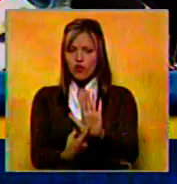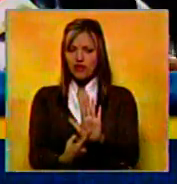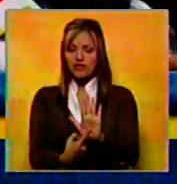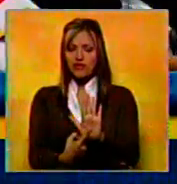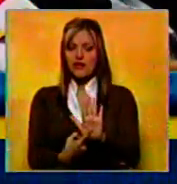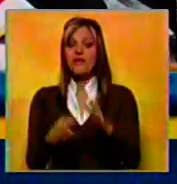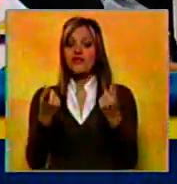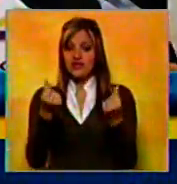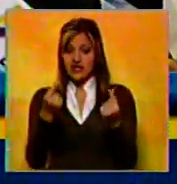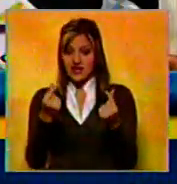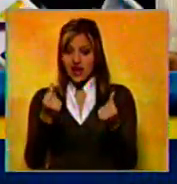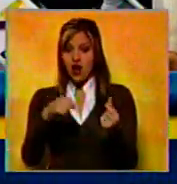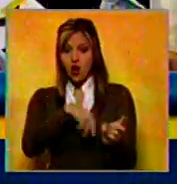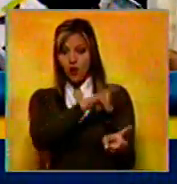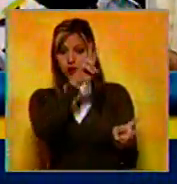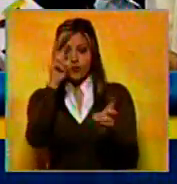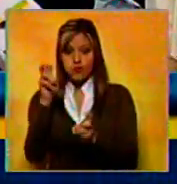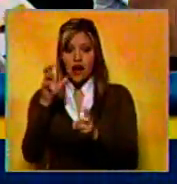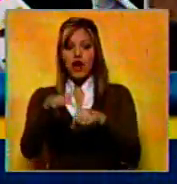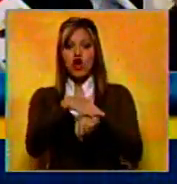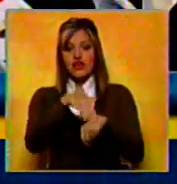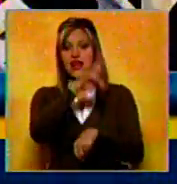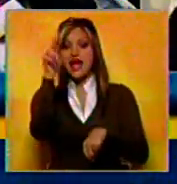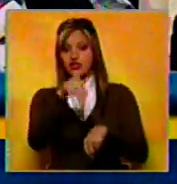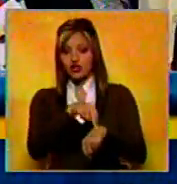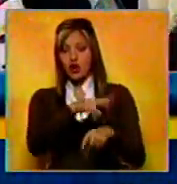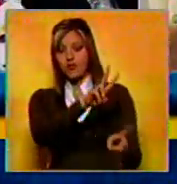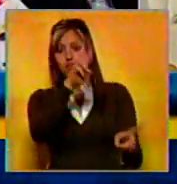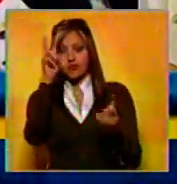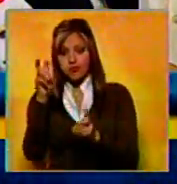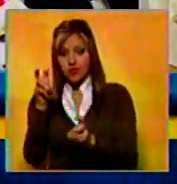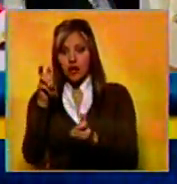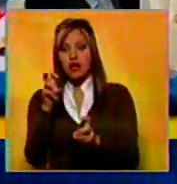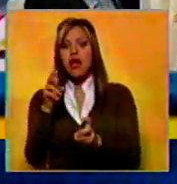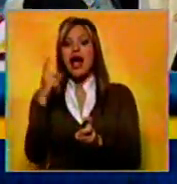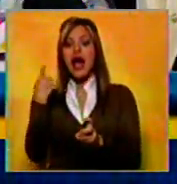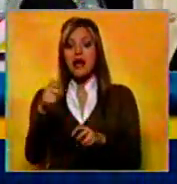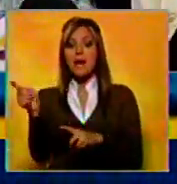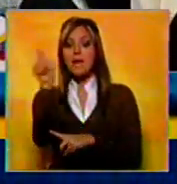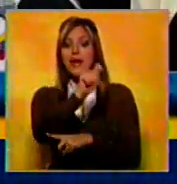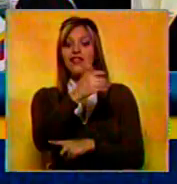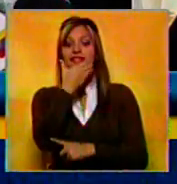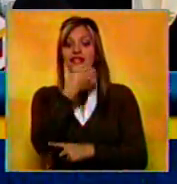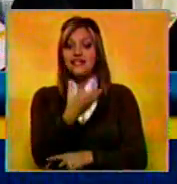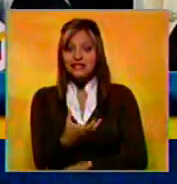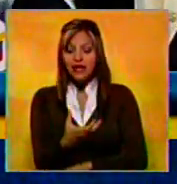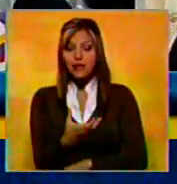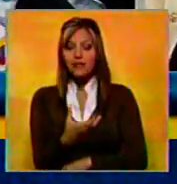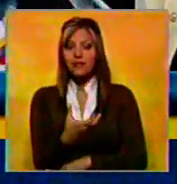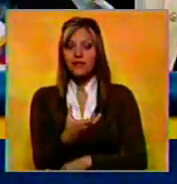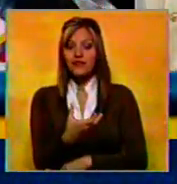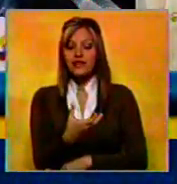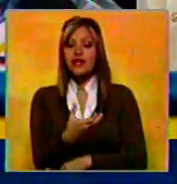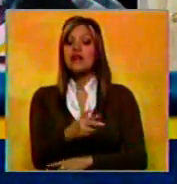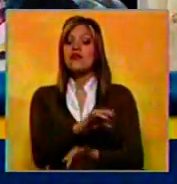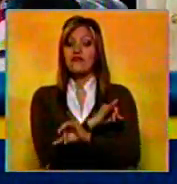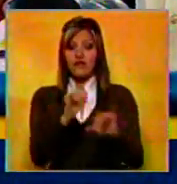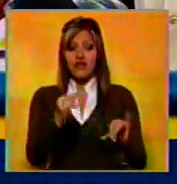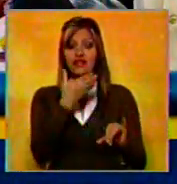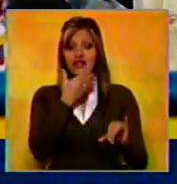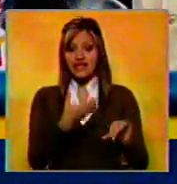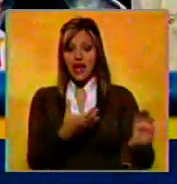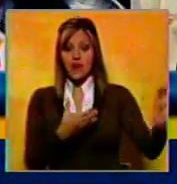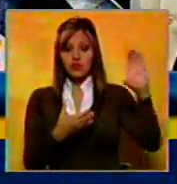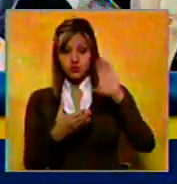de que los recursos que se reciben del ejecutivo nacional llegaron en el mes de diciembre y una vez que se tiene la